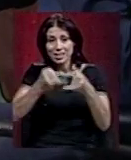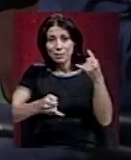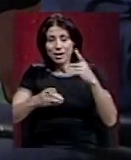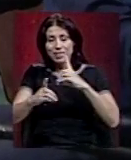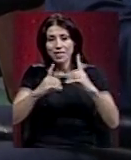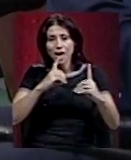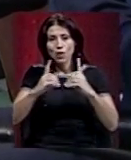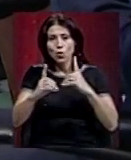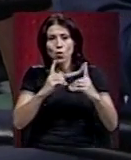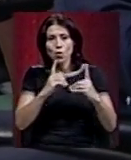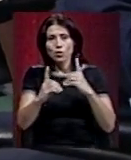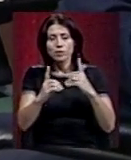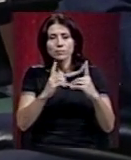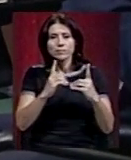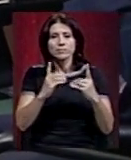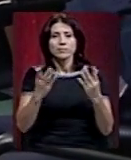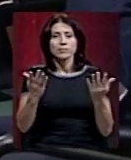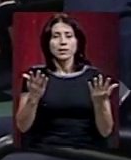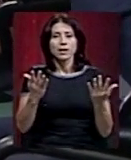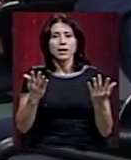decir,